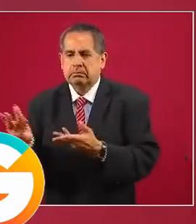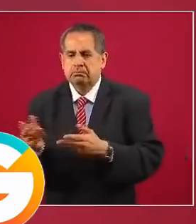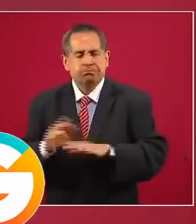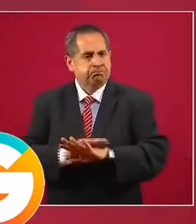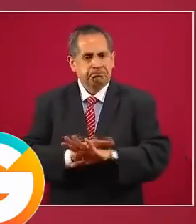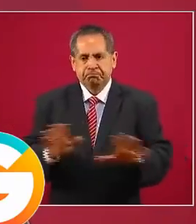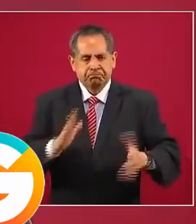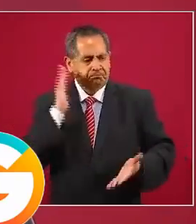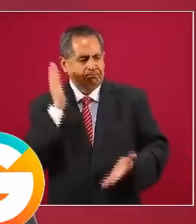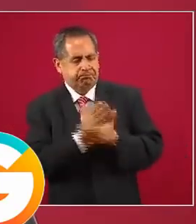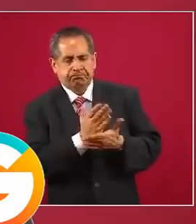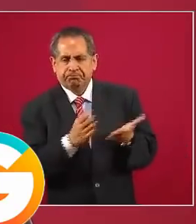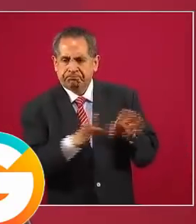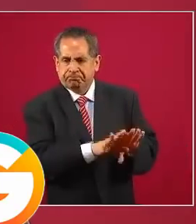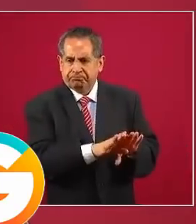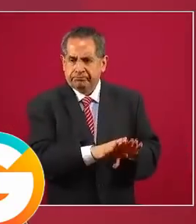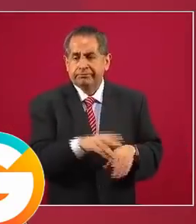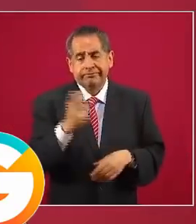porque